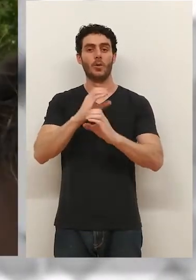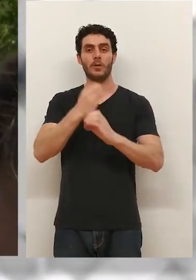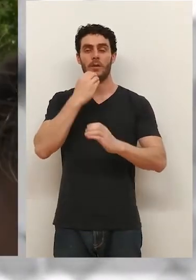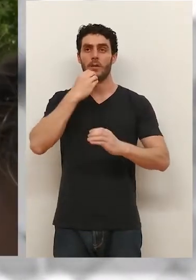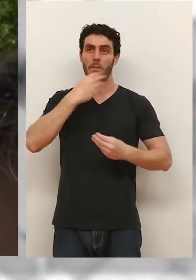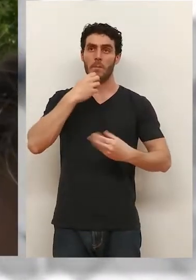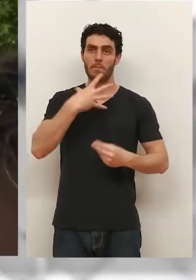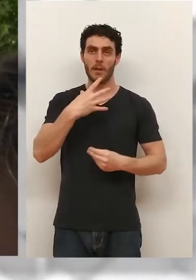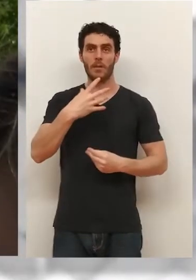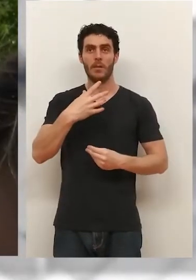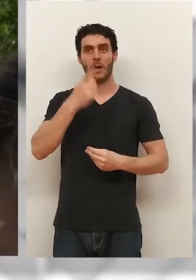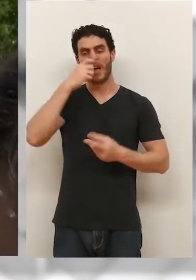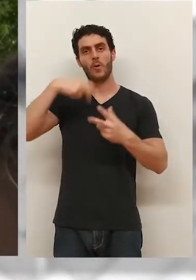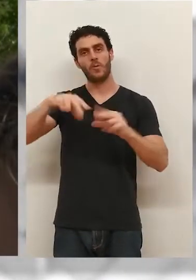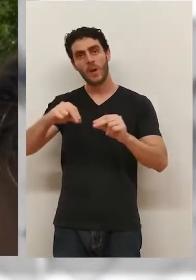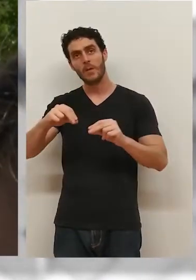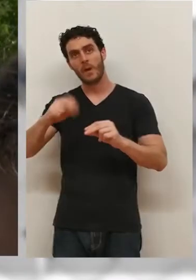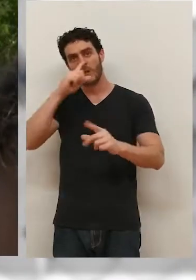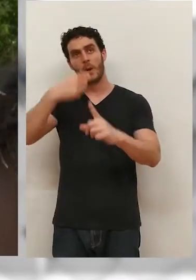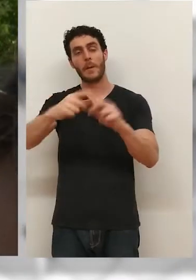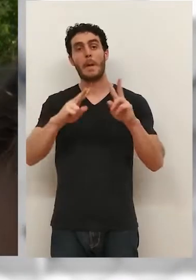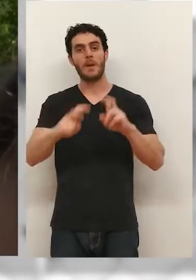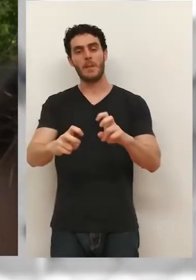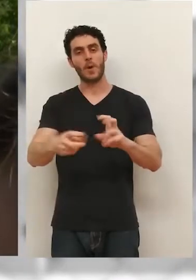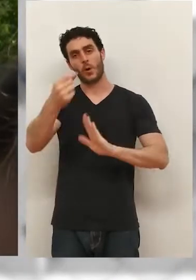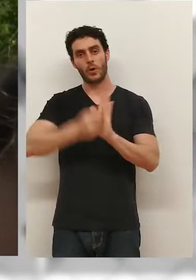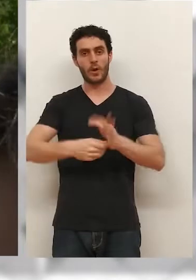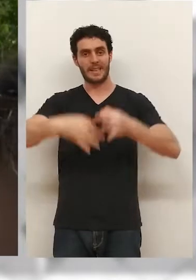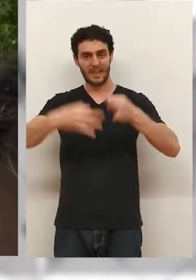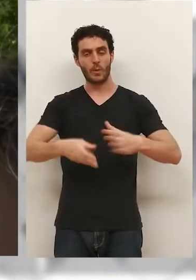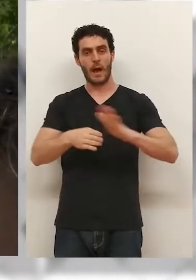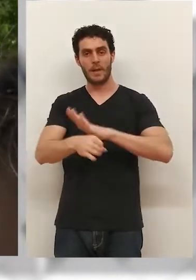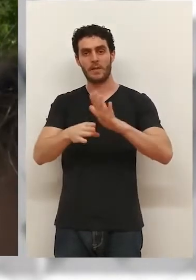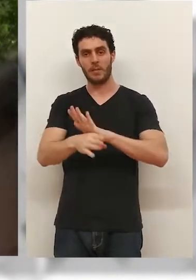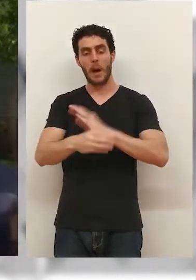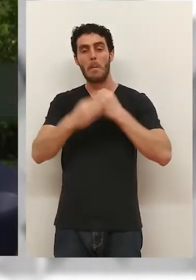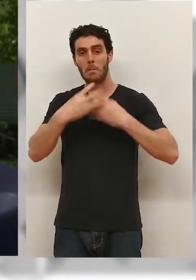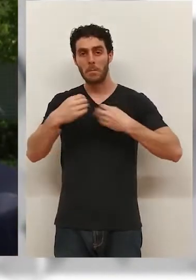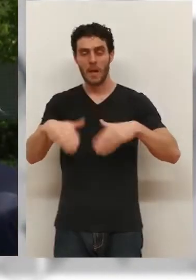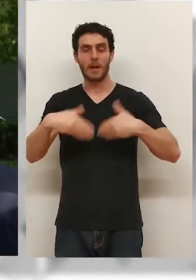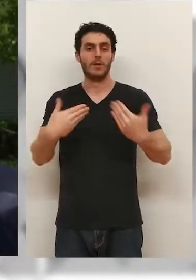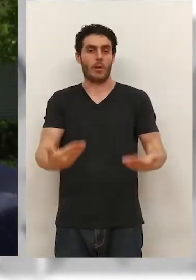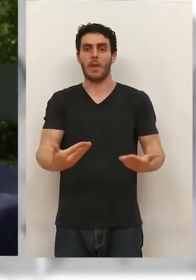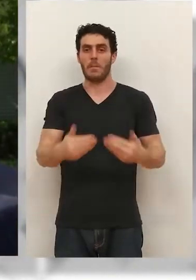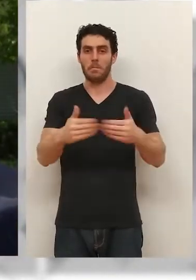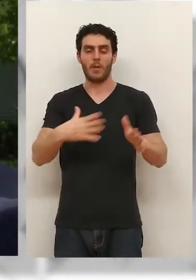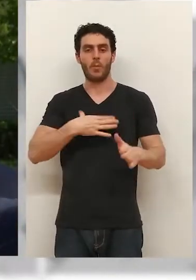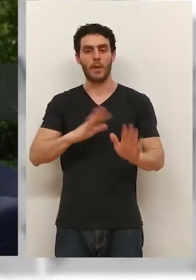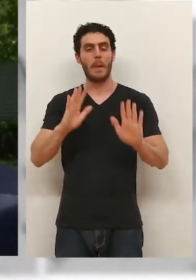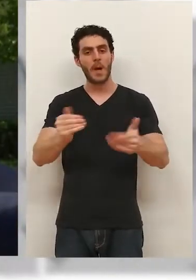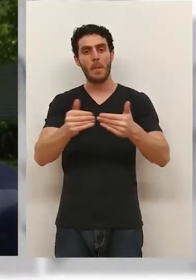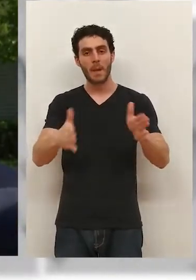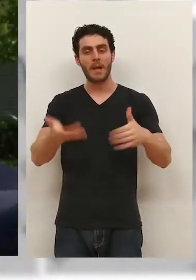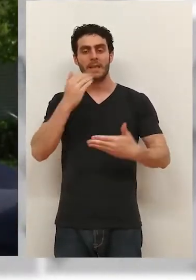fuera bien, finales de año, principios del año que viene, en las condiciones de seguridad y accesibilidad precisas, pues se podrá abrir, pero